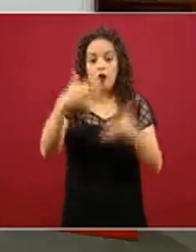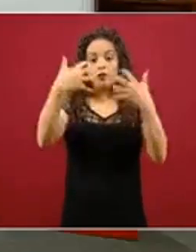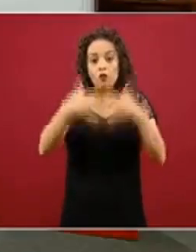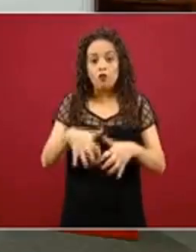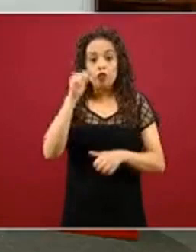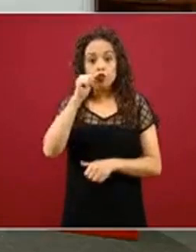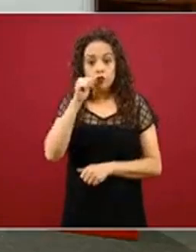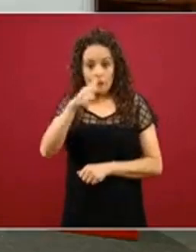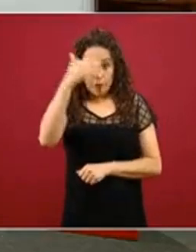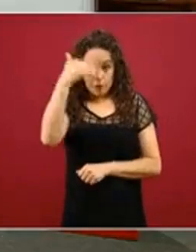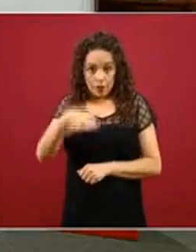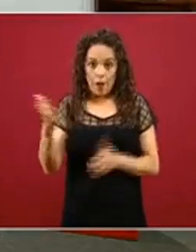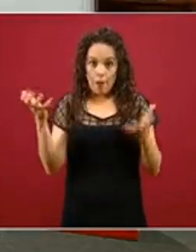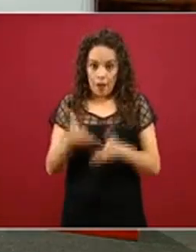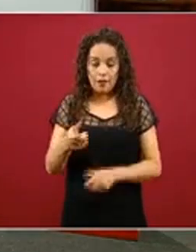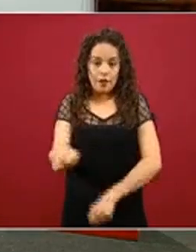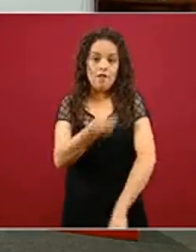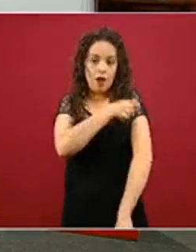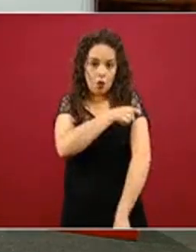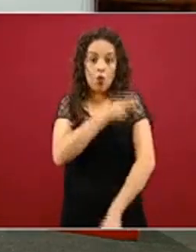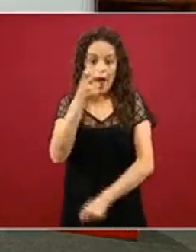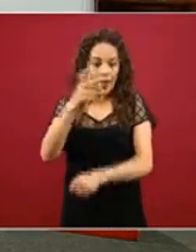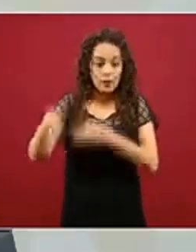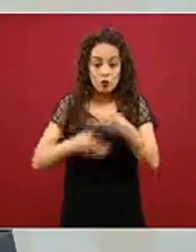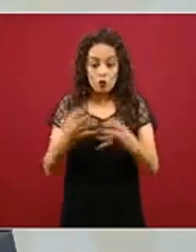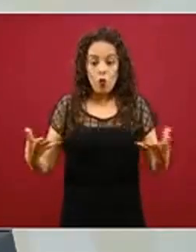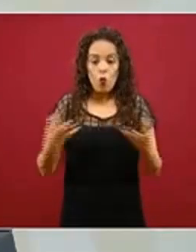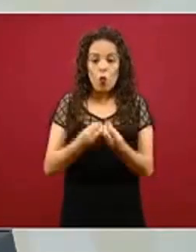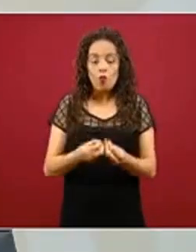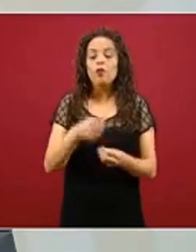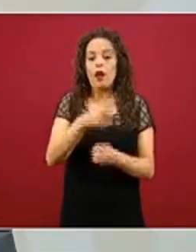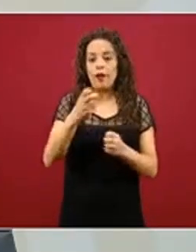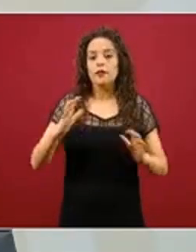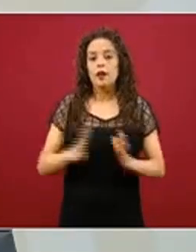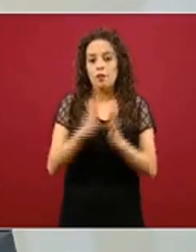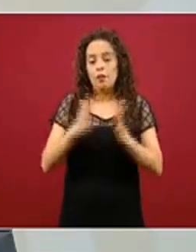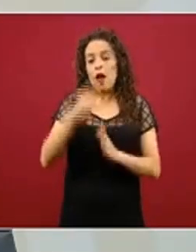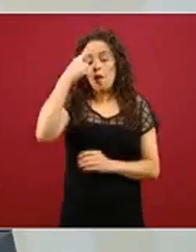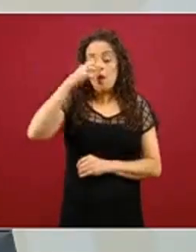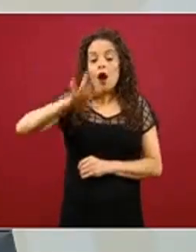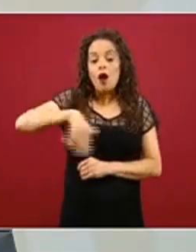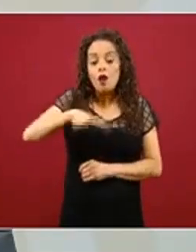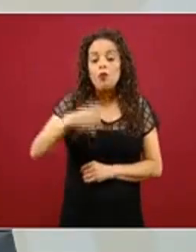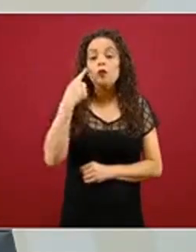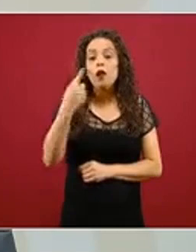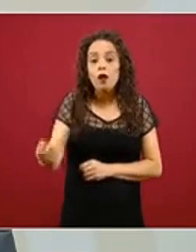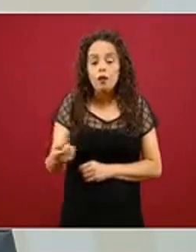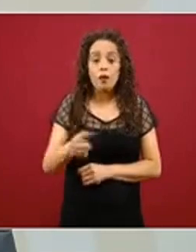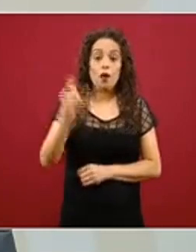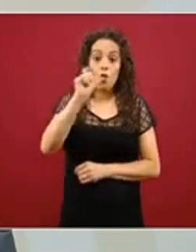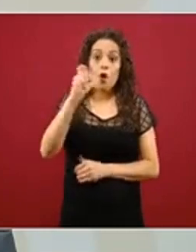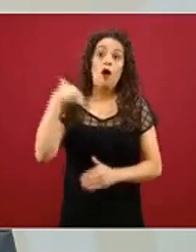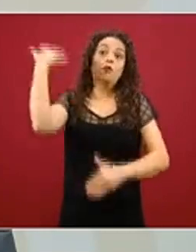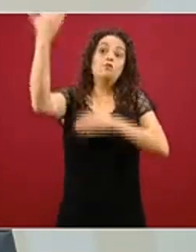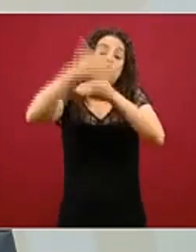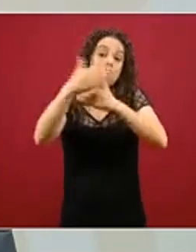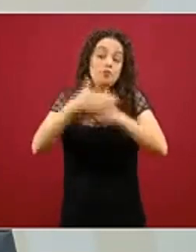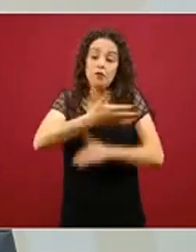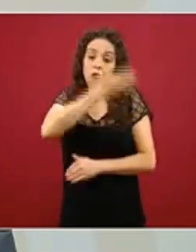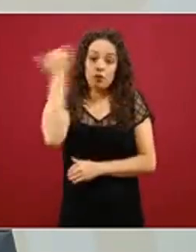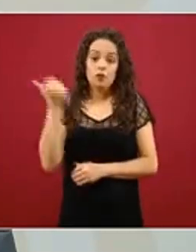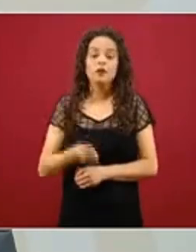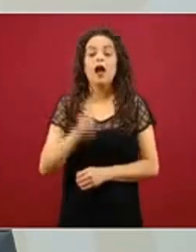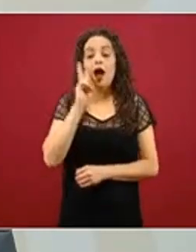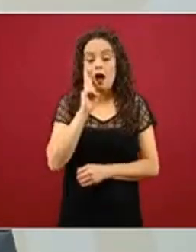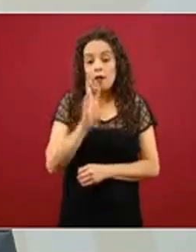una nota positiva es que hoy, como quizá nunca antes, existe